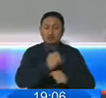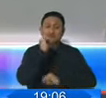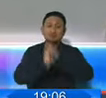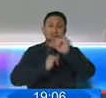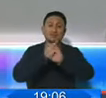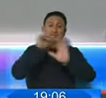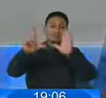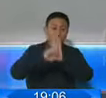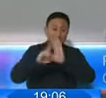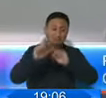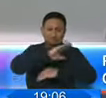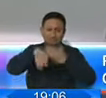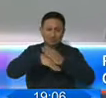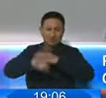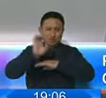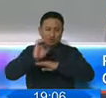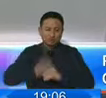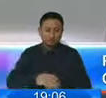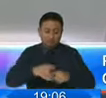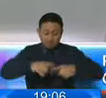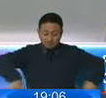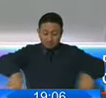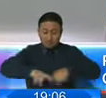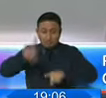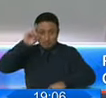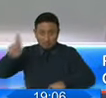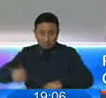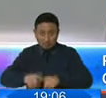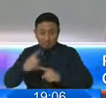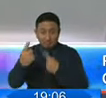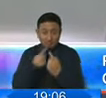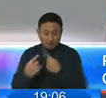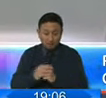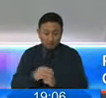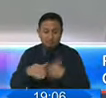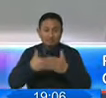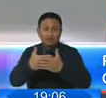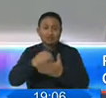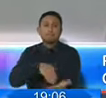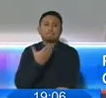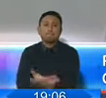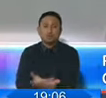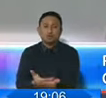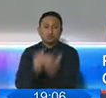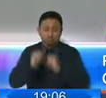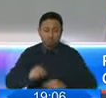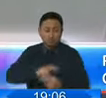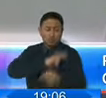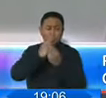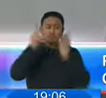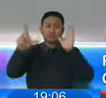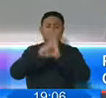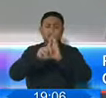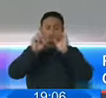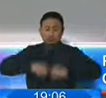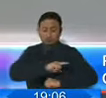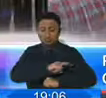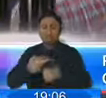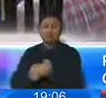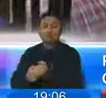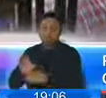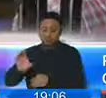país. Todos los acuerdos que resulten de este diálogo se transformarán en propuestas de reformas legales en asignación de